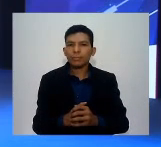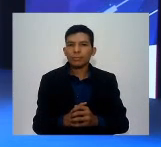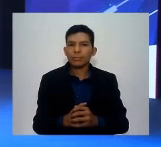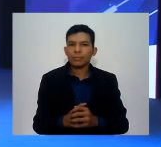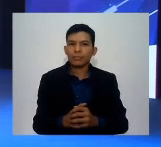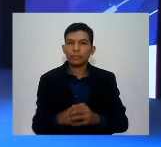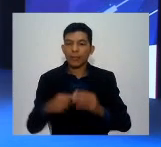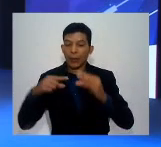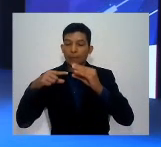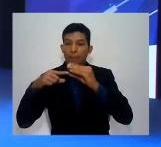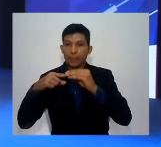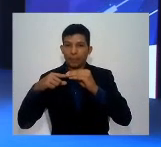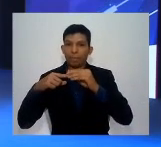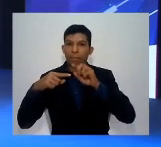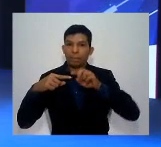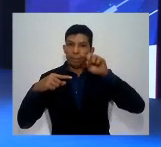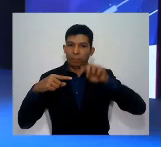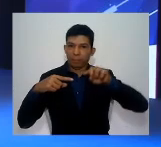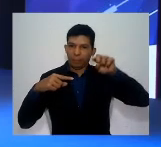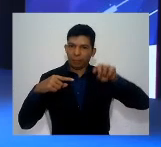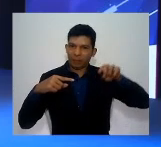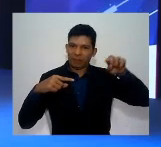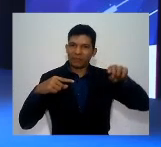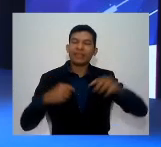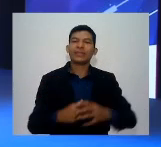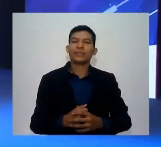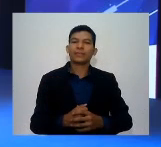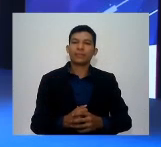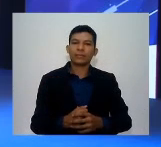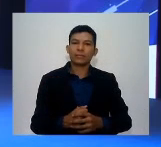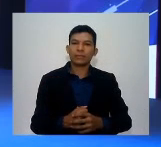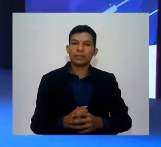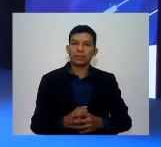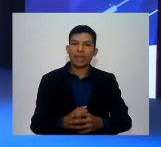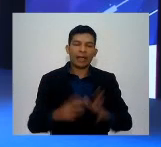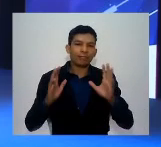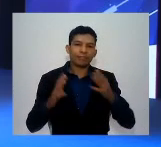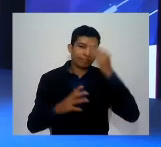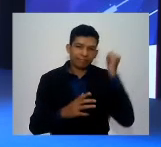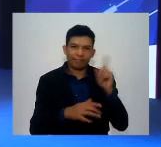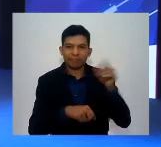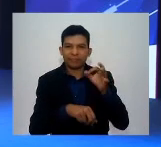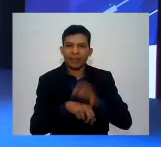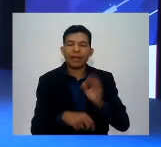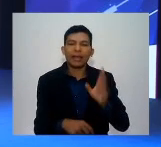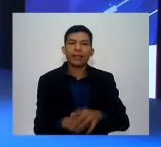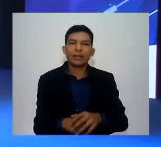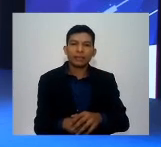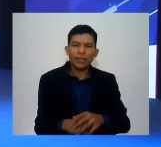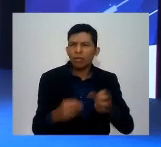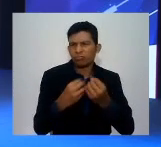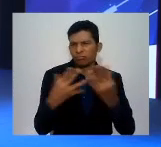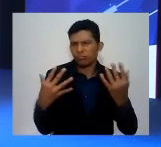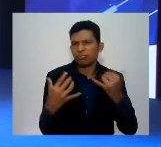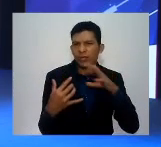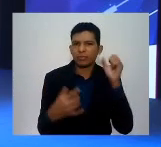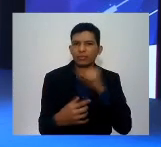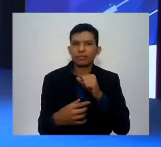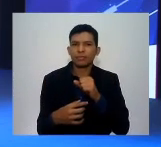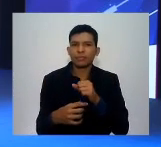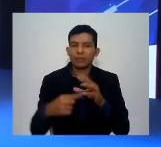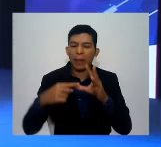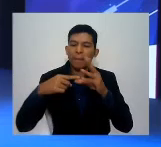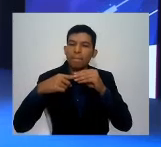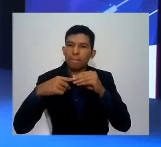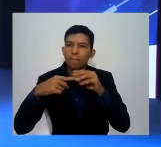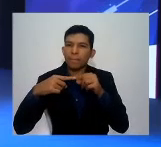es un sensor transcutáneo que se mantiene implantado constantemente. Ese sensor envía señales a un